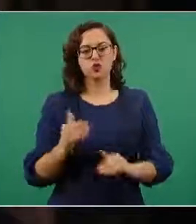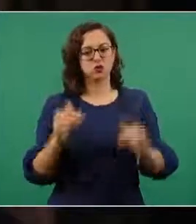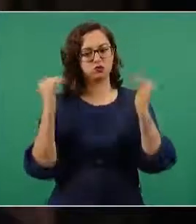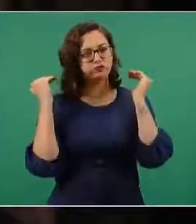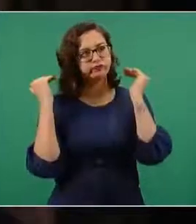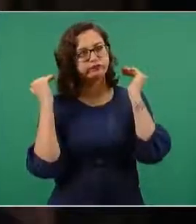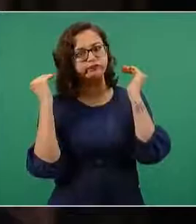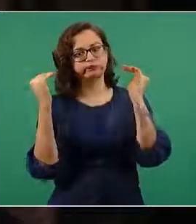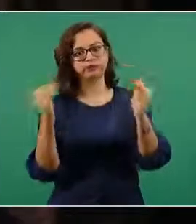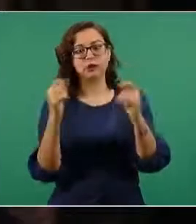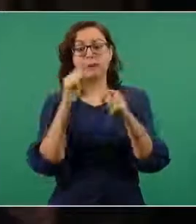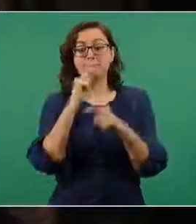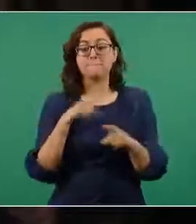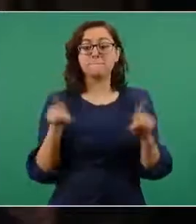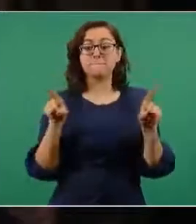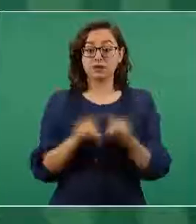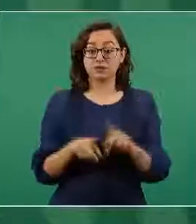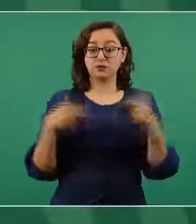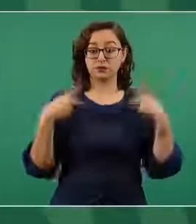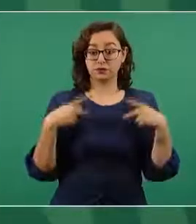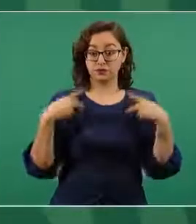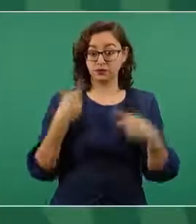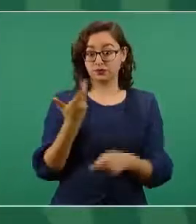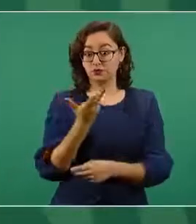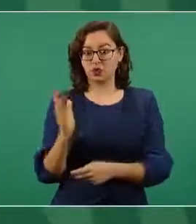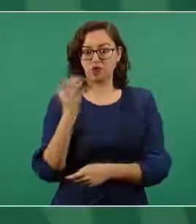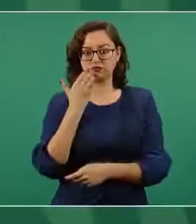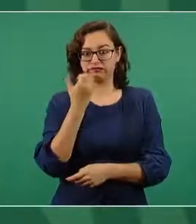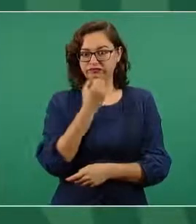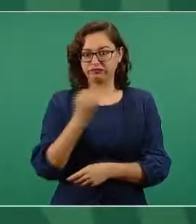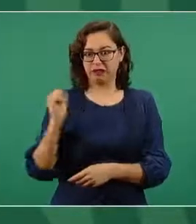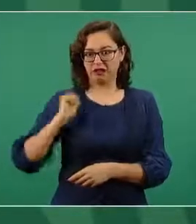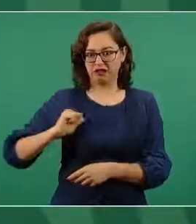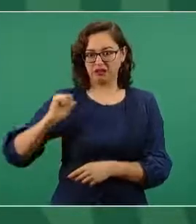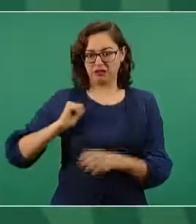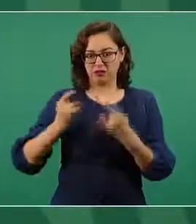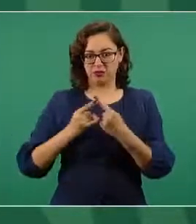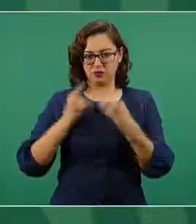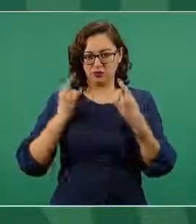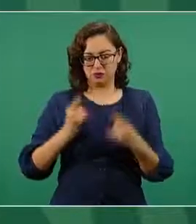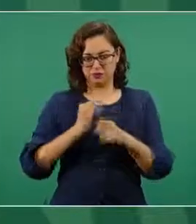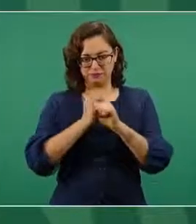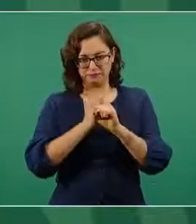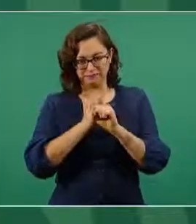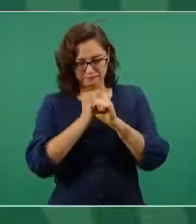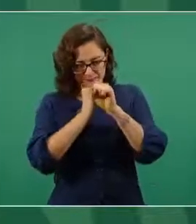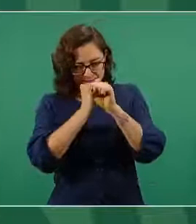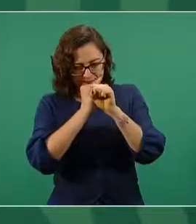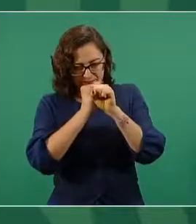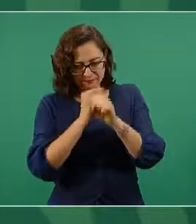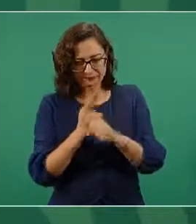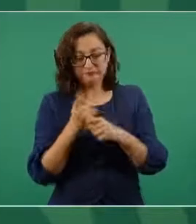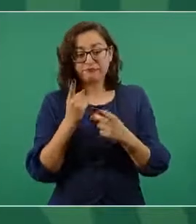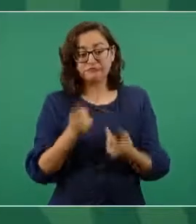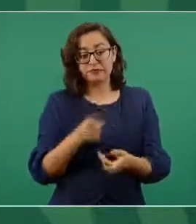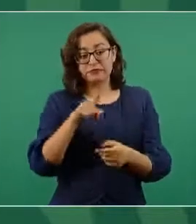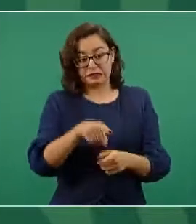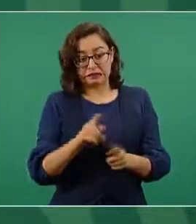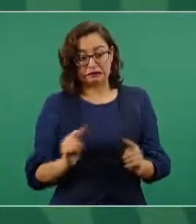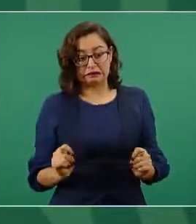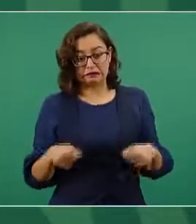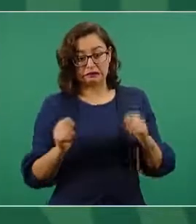con los arqueólogos, los especialistas, si se presentaron daños, se tiene